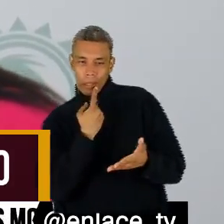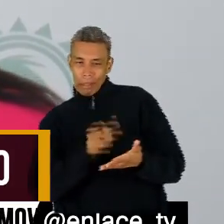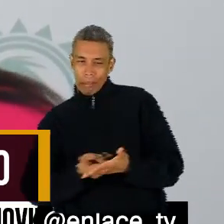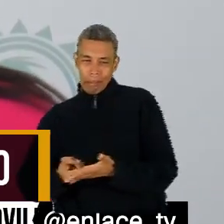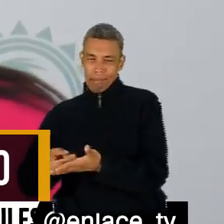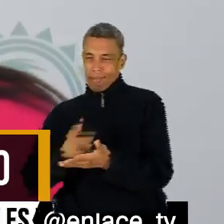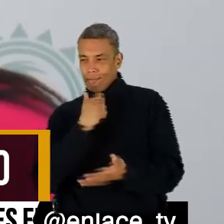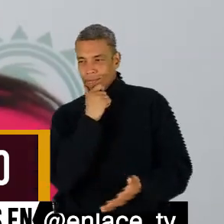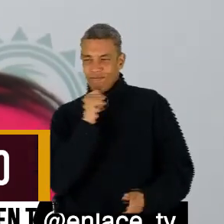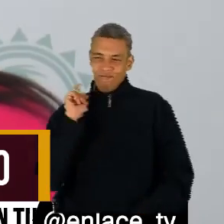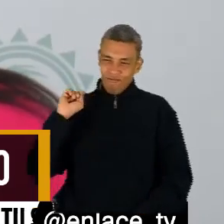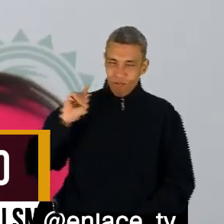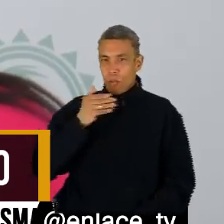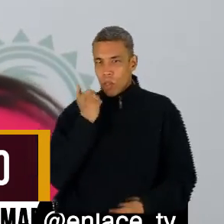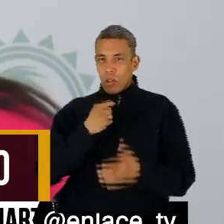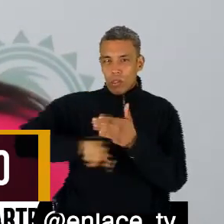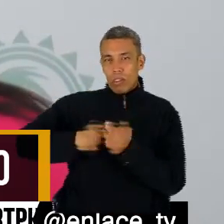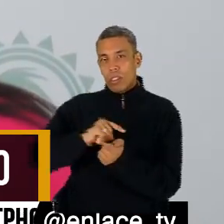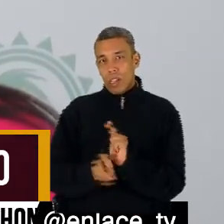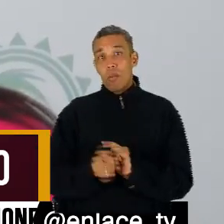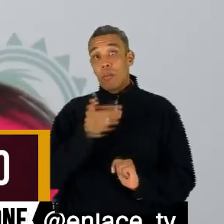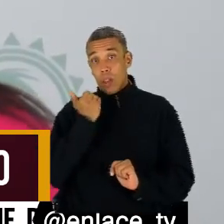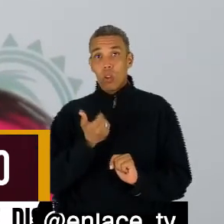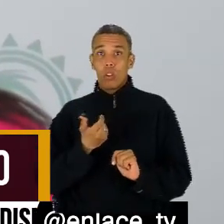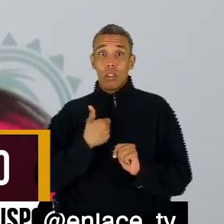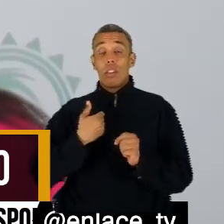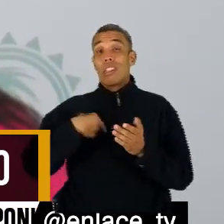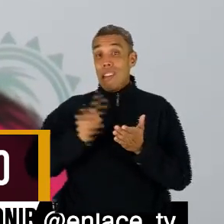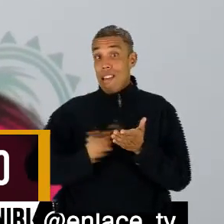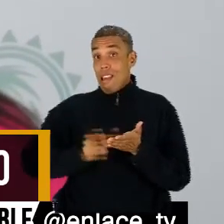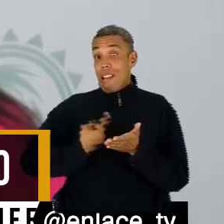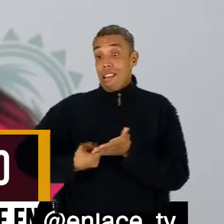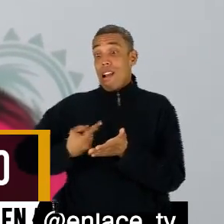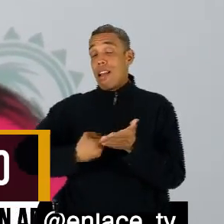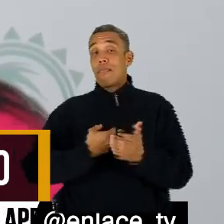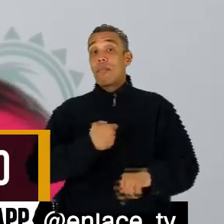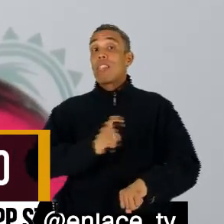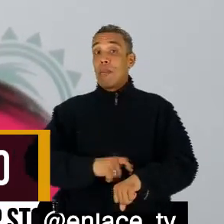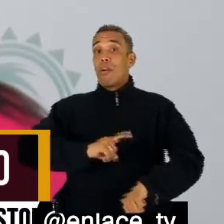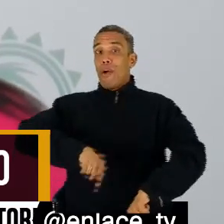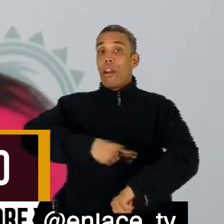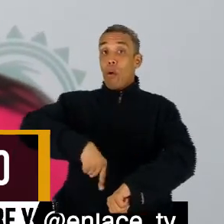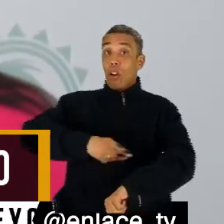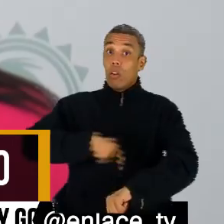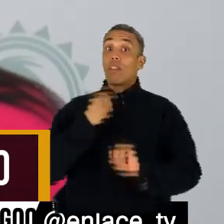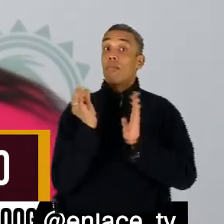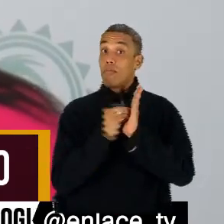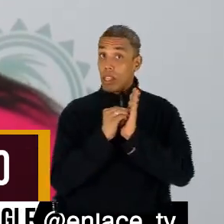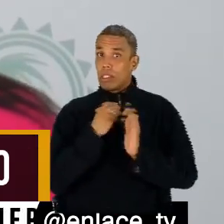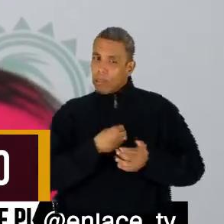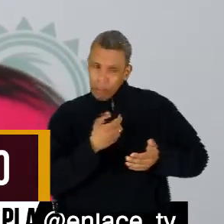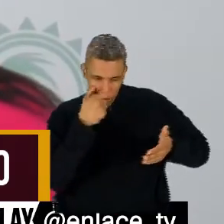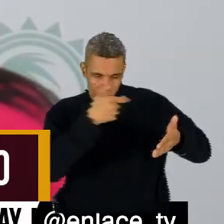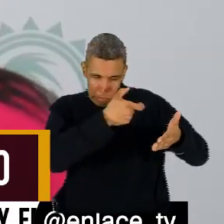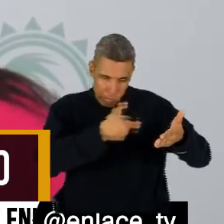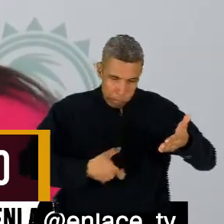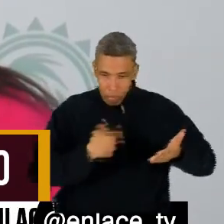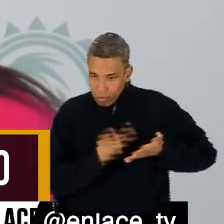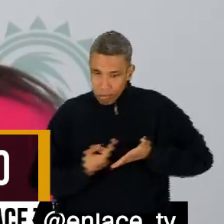varios debates para ir mirando, revisando cada línea estratégica, porque de igual forma siempre